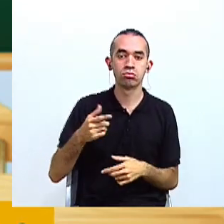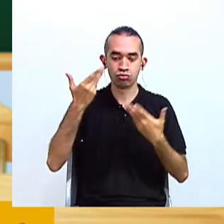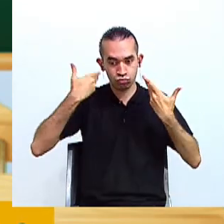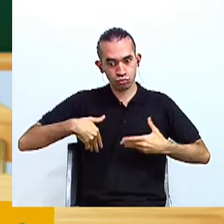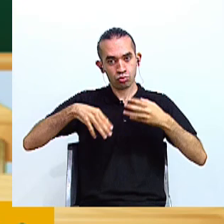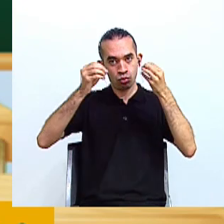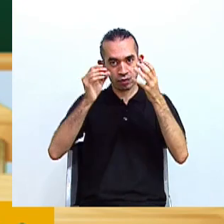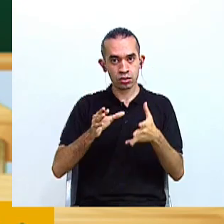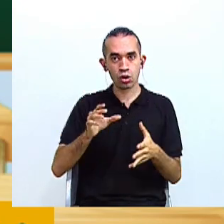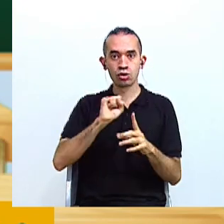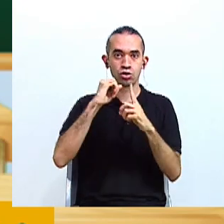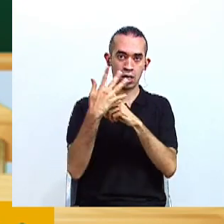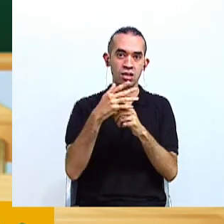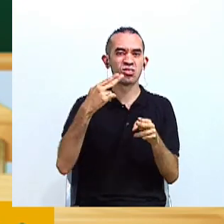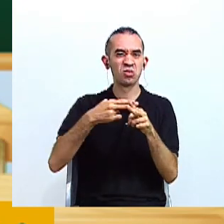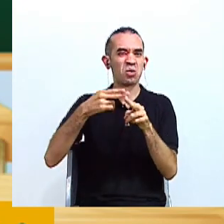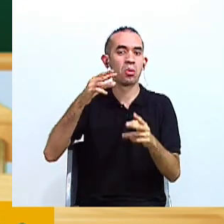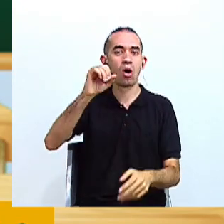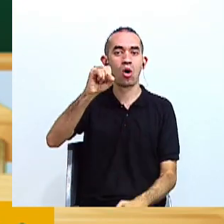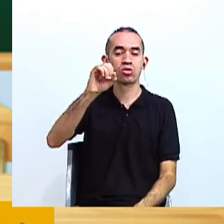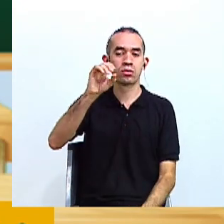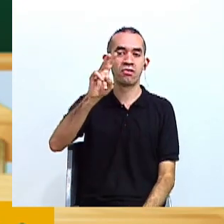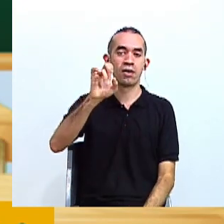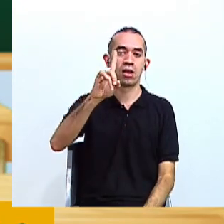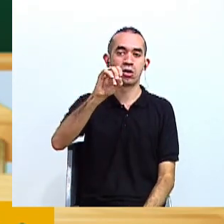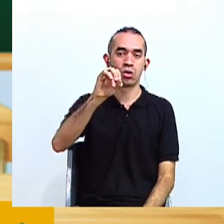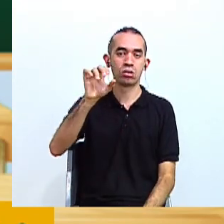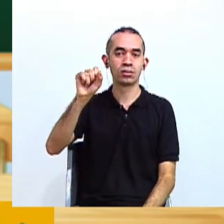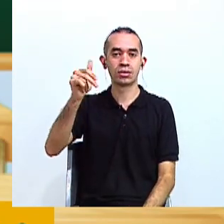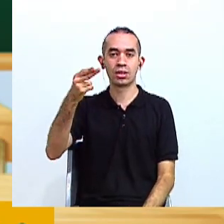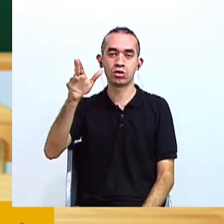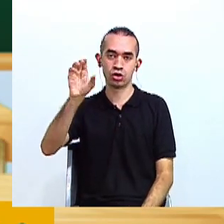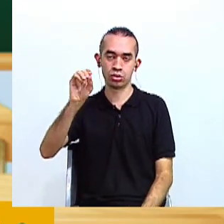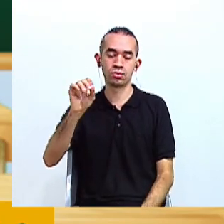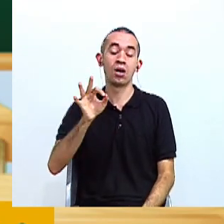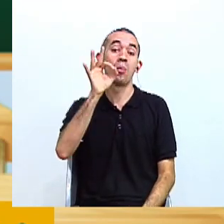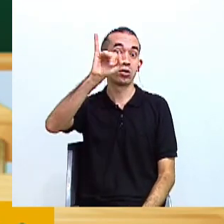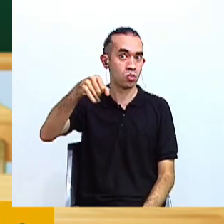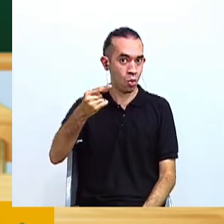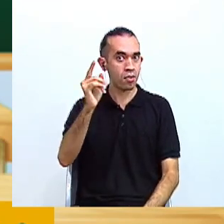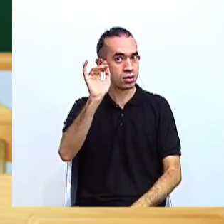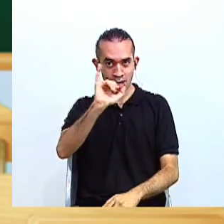profesor de Estudios Sociales, y los espero por acá el próximo jueves a la misma